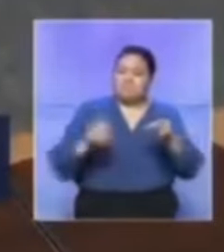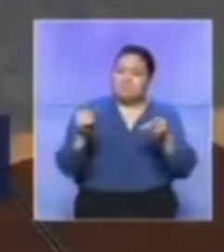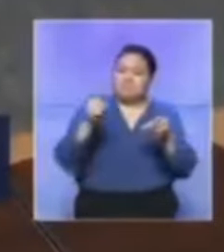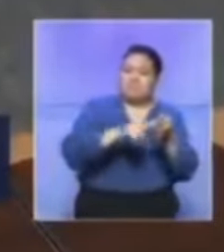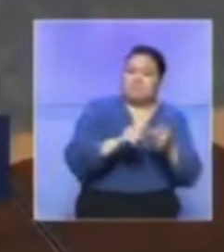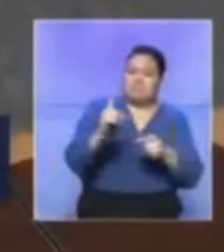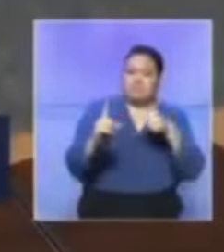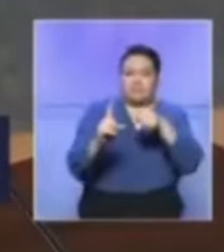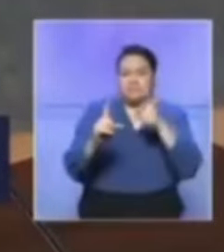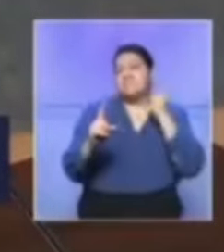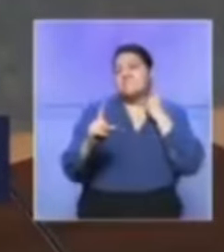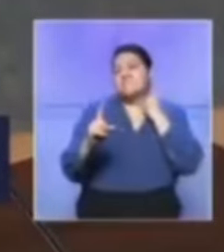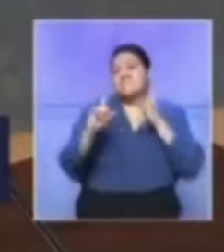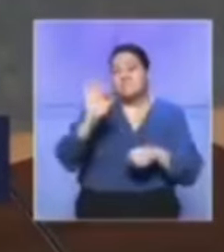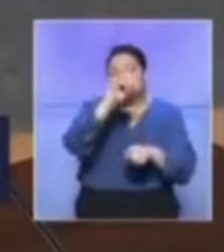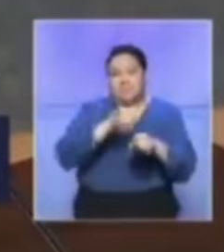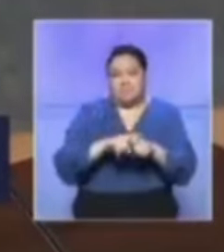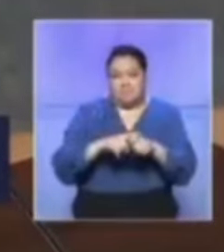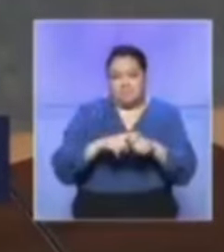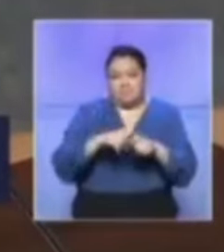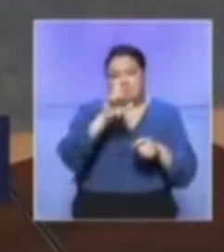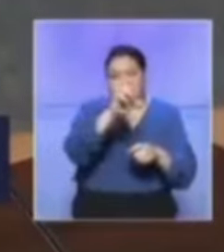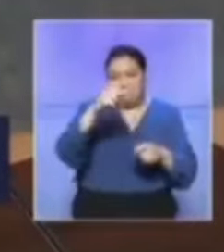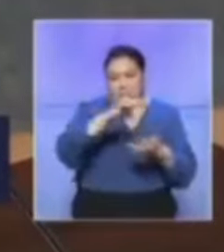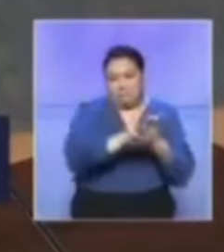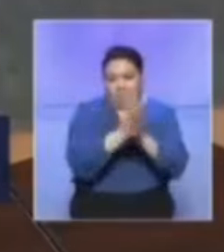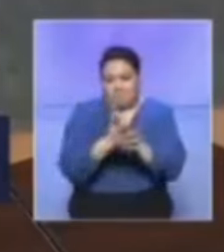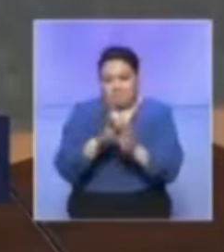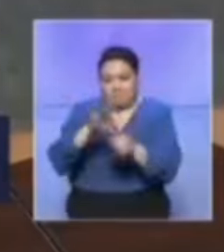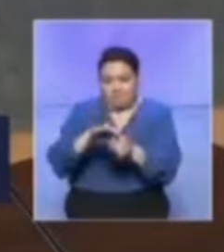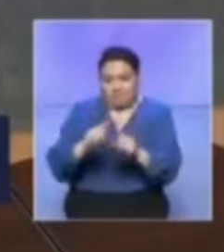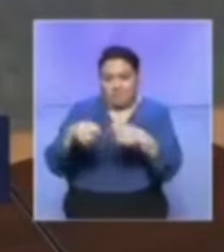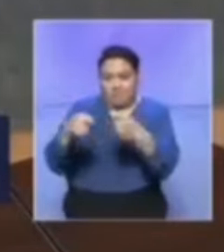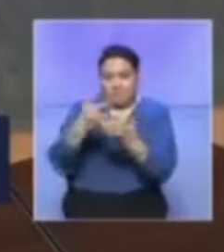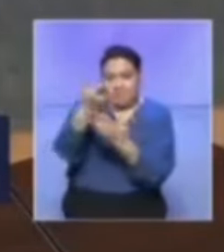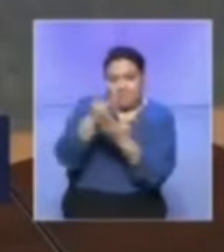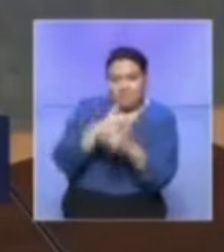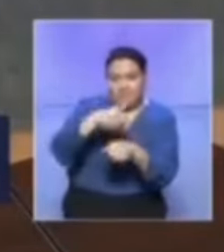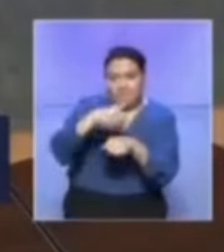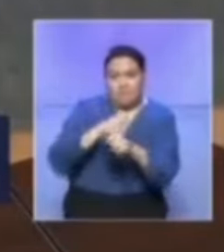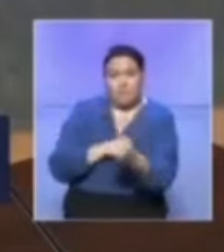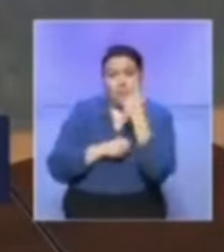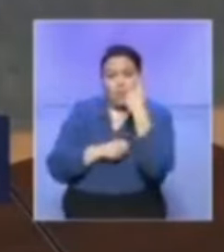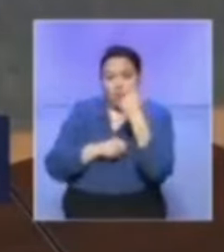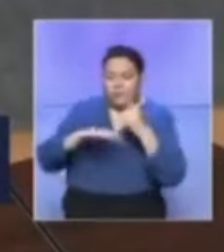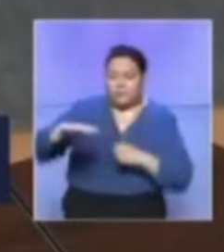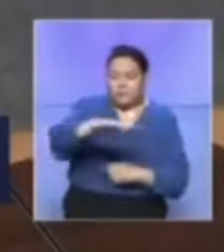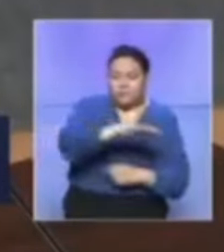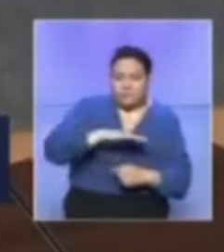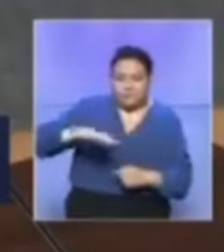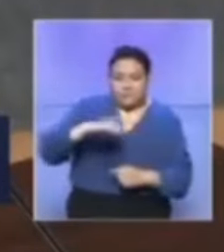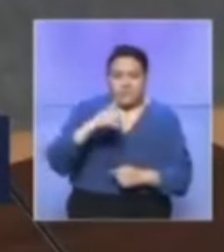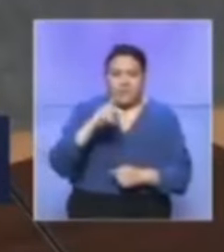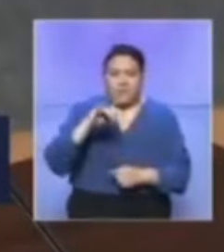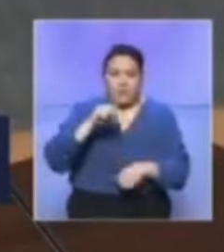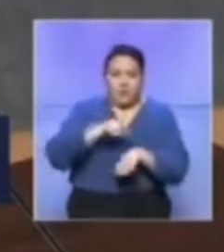Nacional a diputado federal de representación proporcional en la posición número 1 de la lista correspondiente a la segunda circunscripción